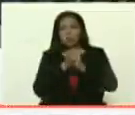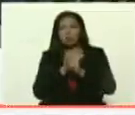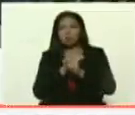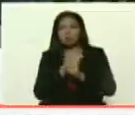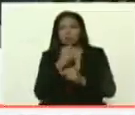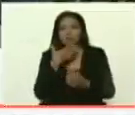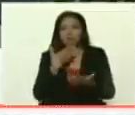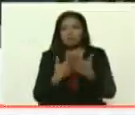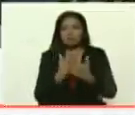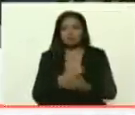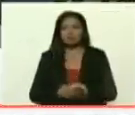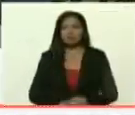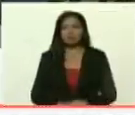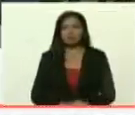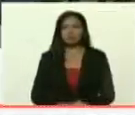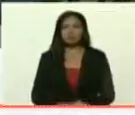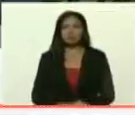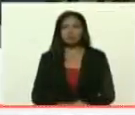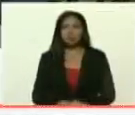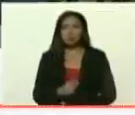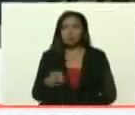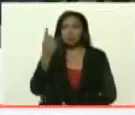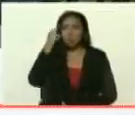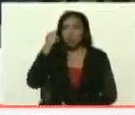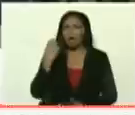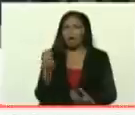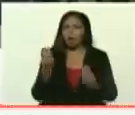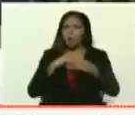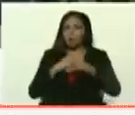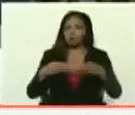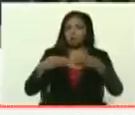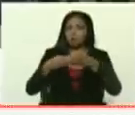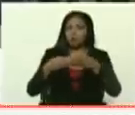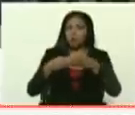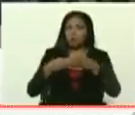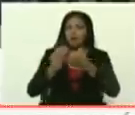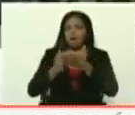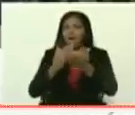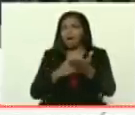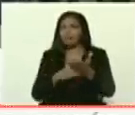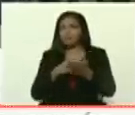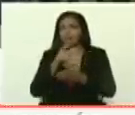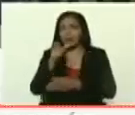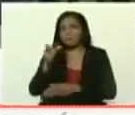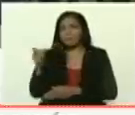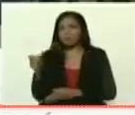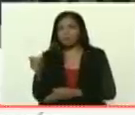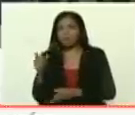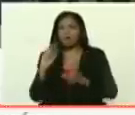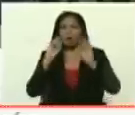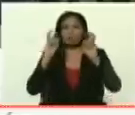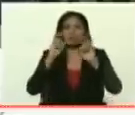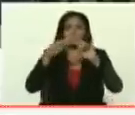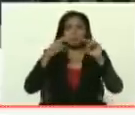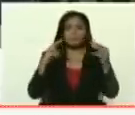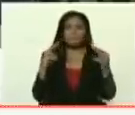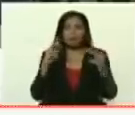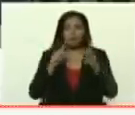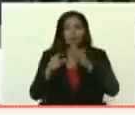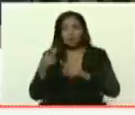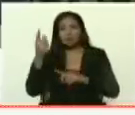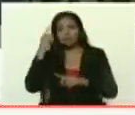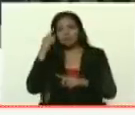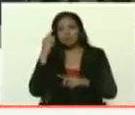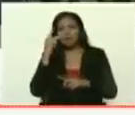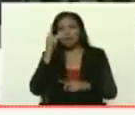Gracias. Usted ha sostenido diversas reuniones con gente vinculada a los temas de paz. Hace unos días estuvo con